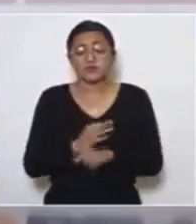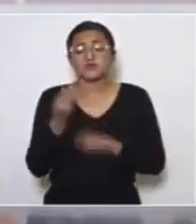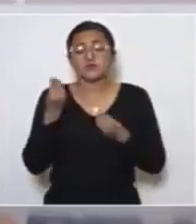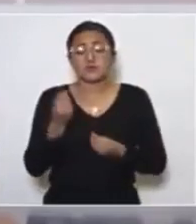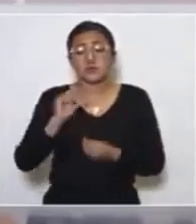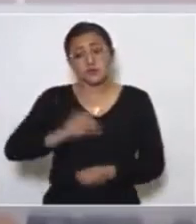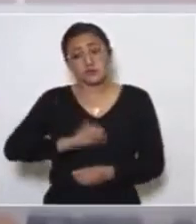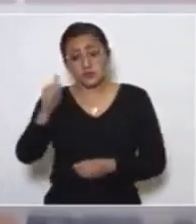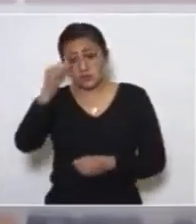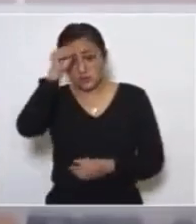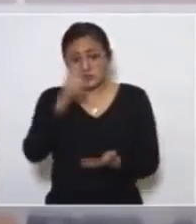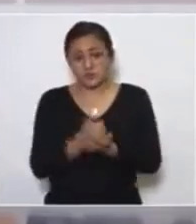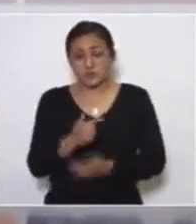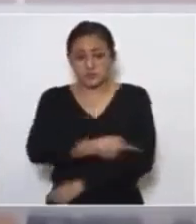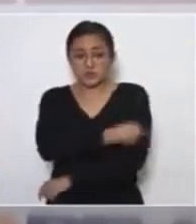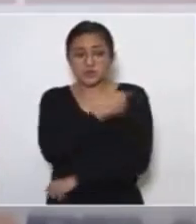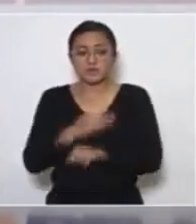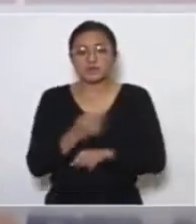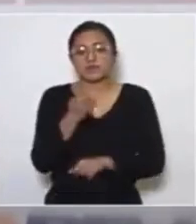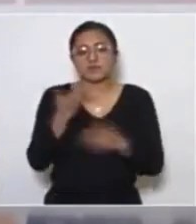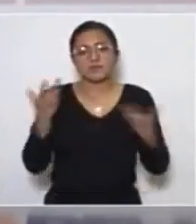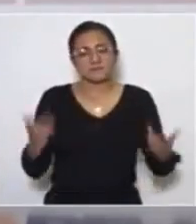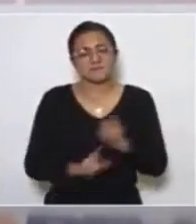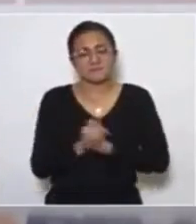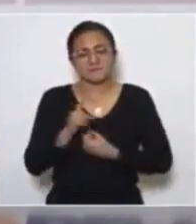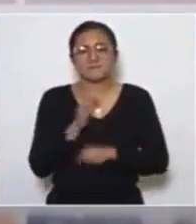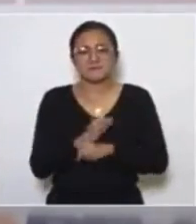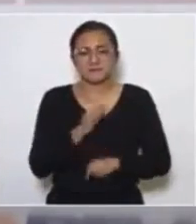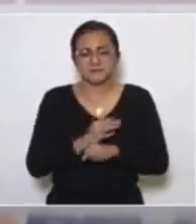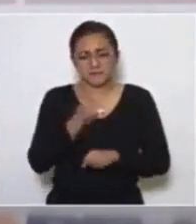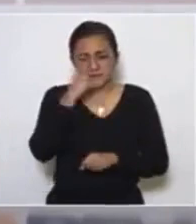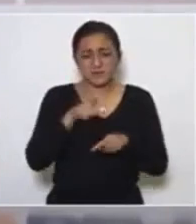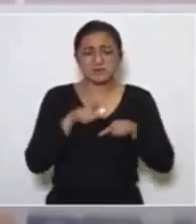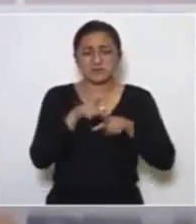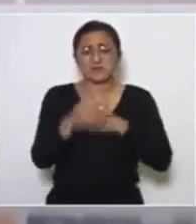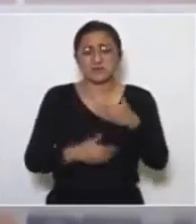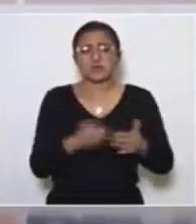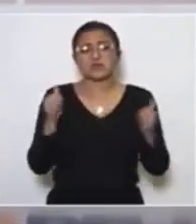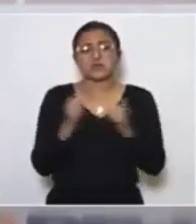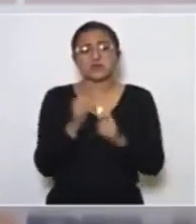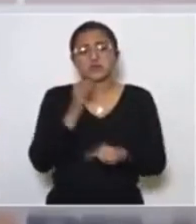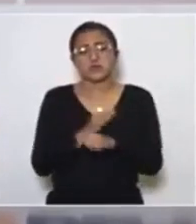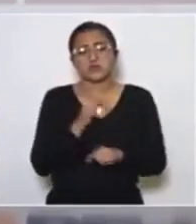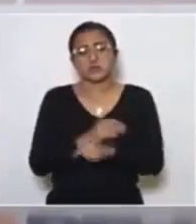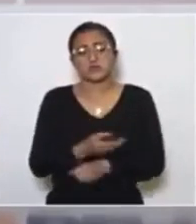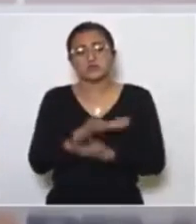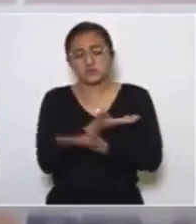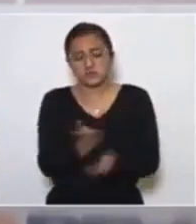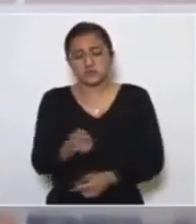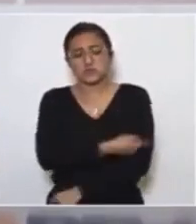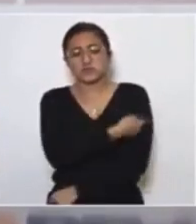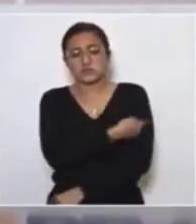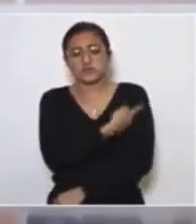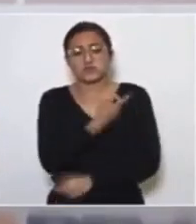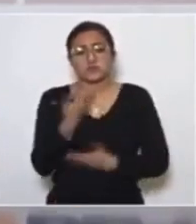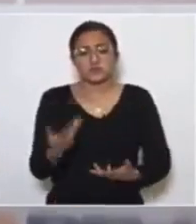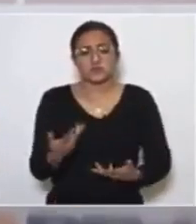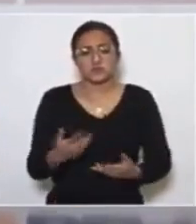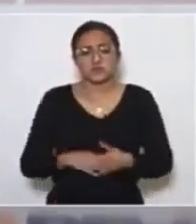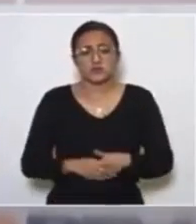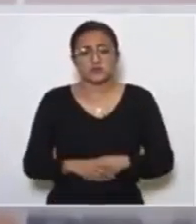biológicos y esto es lo que está impactando para continuar con la aplicación de